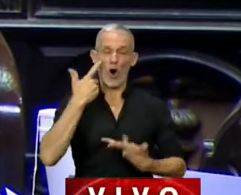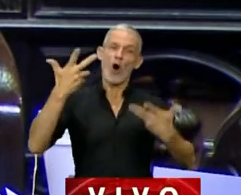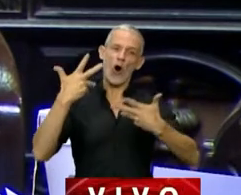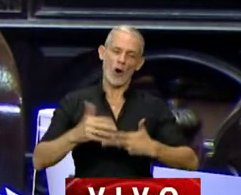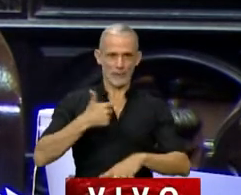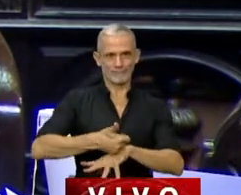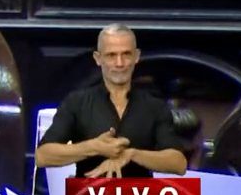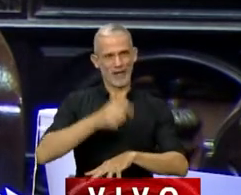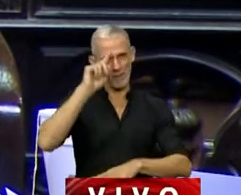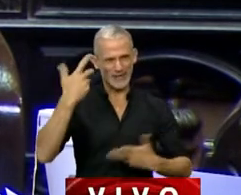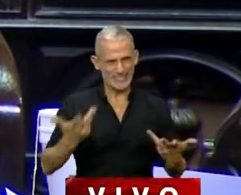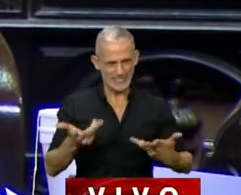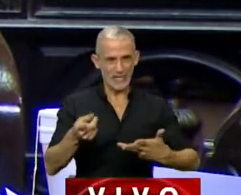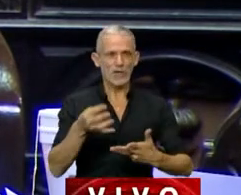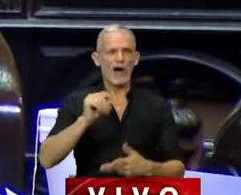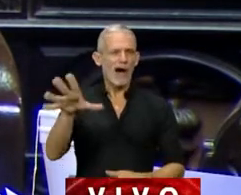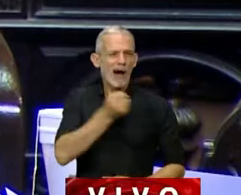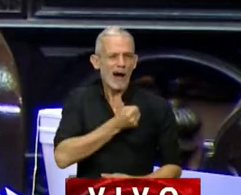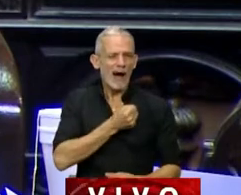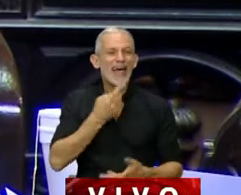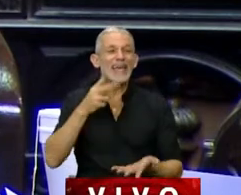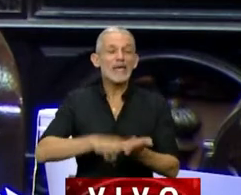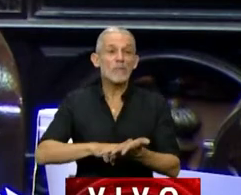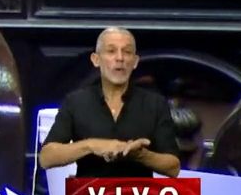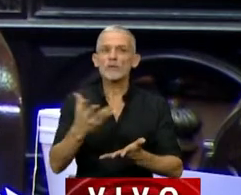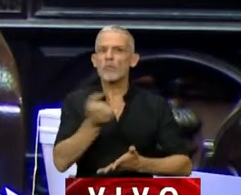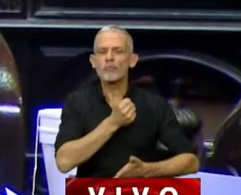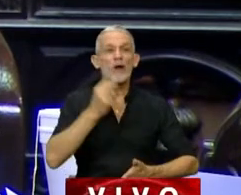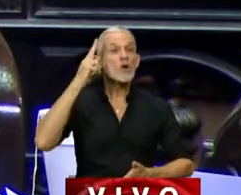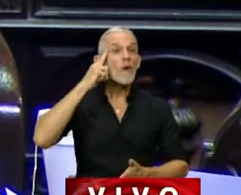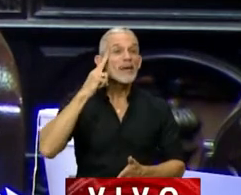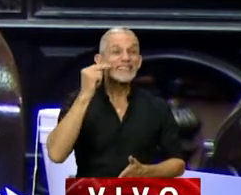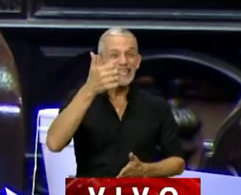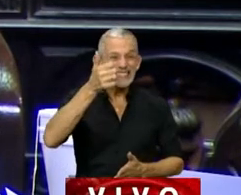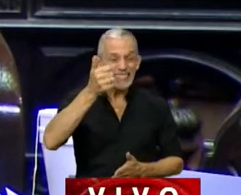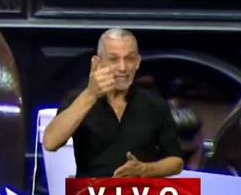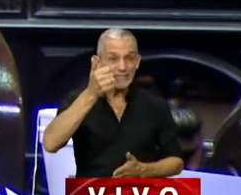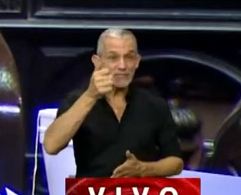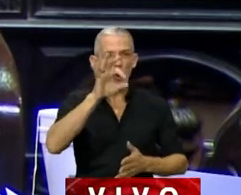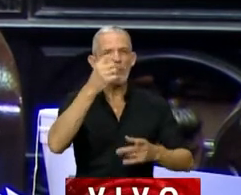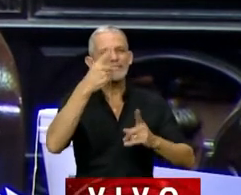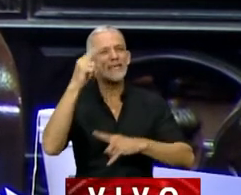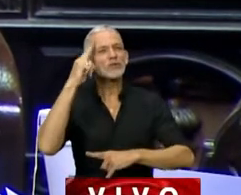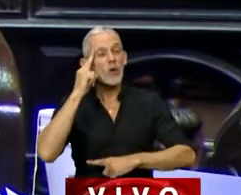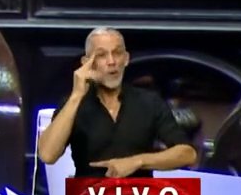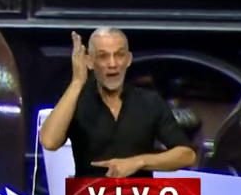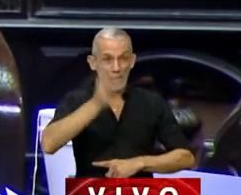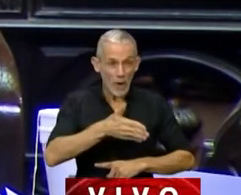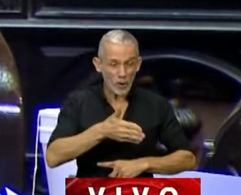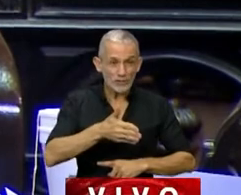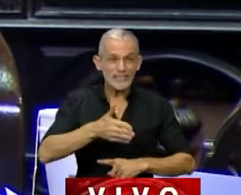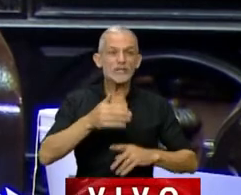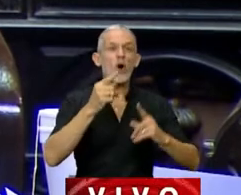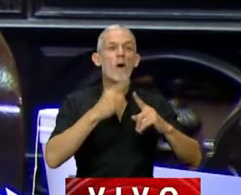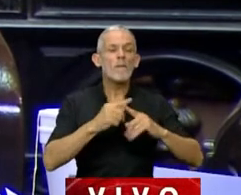siempre presente, le saca o va a pagar entre un 96 y 109%